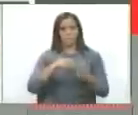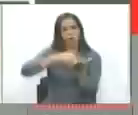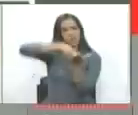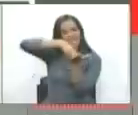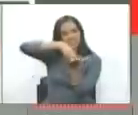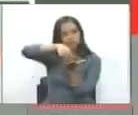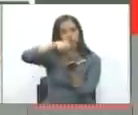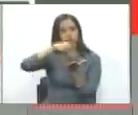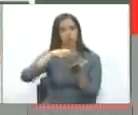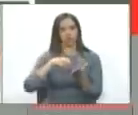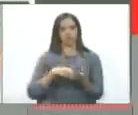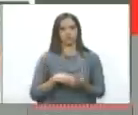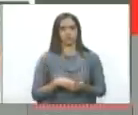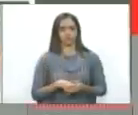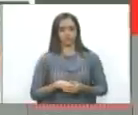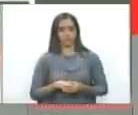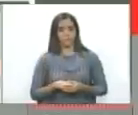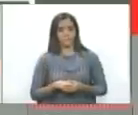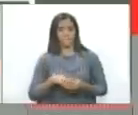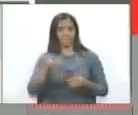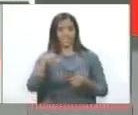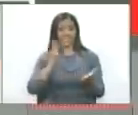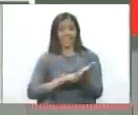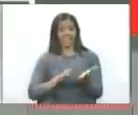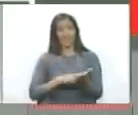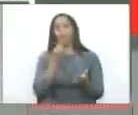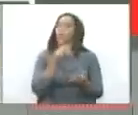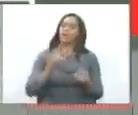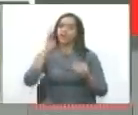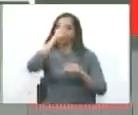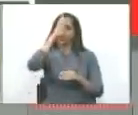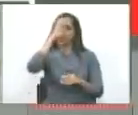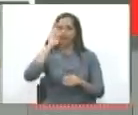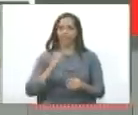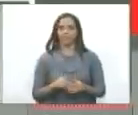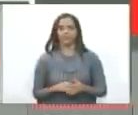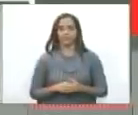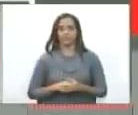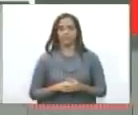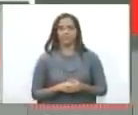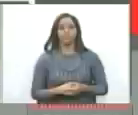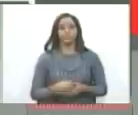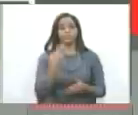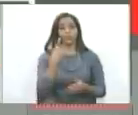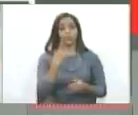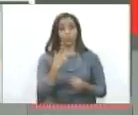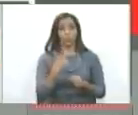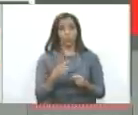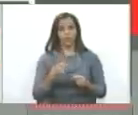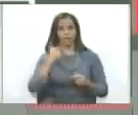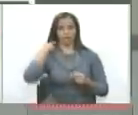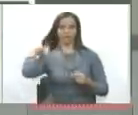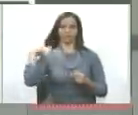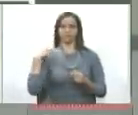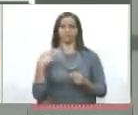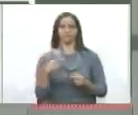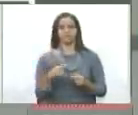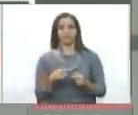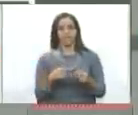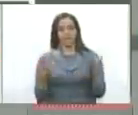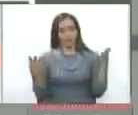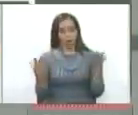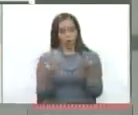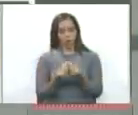rastrojo. Esa es la verdad. Bueno, Diosdado. Pero una de las conclusiones, presidente, ¿sí? Una de